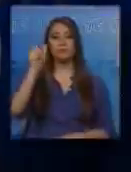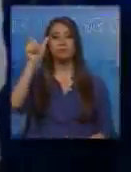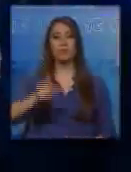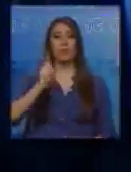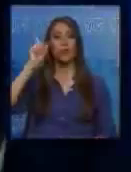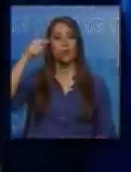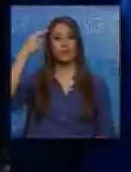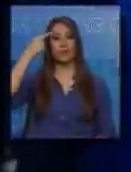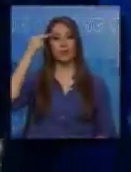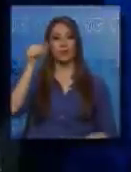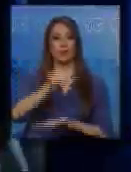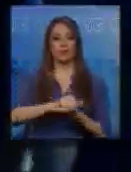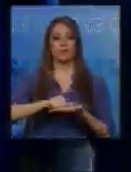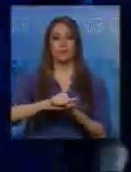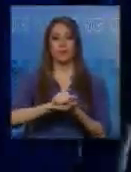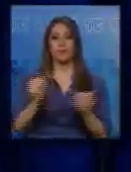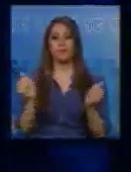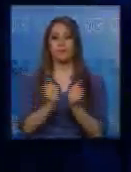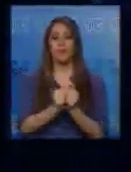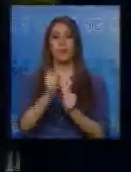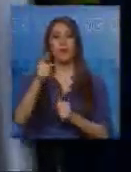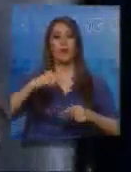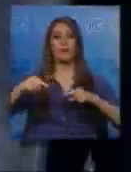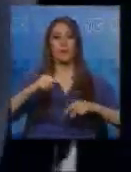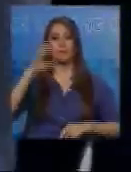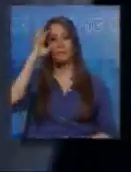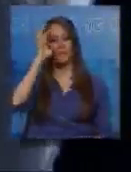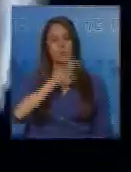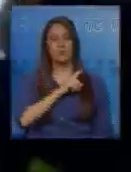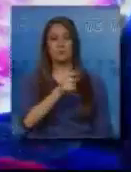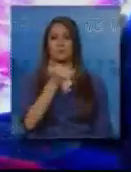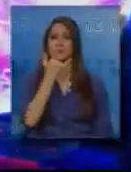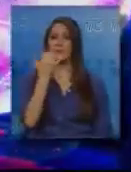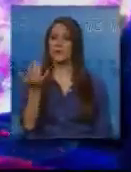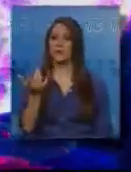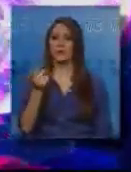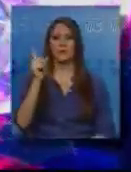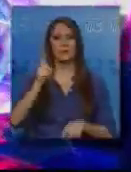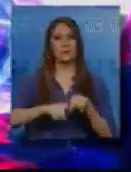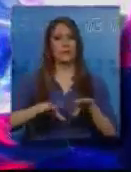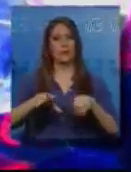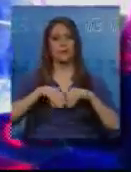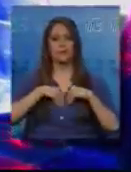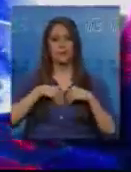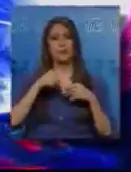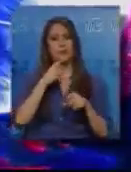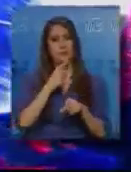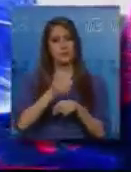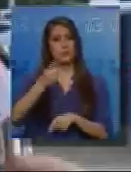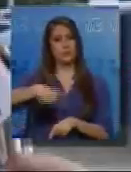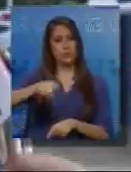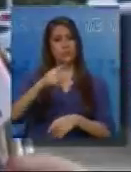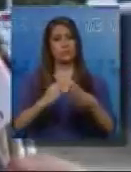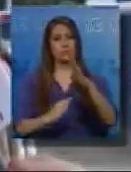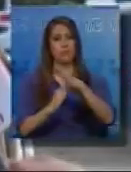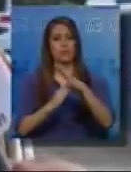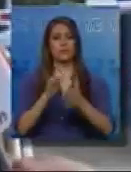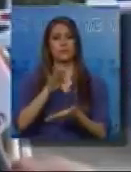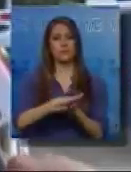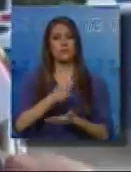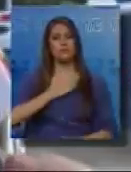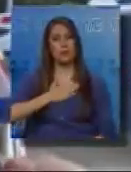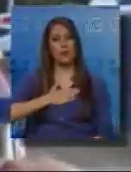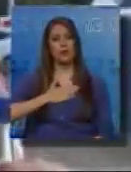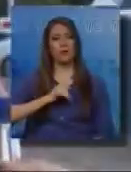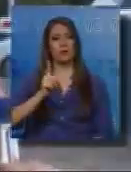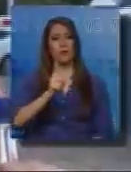de la provincia de La Suay, junto al jefe de la policía, rechazaron estos actos de violencia. Invitamos a la cordura, a la paz y a la tranquilidad.